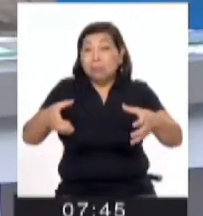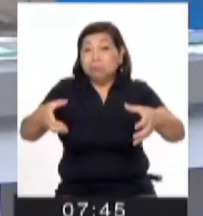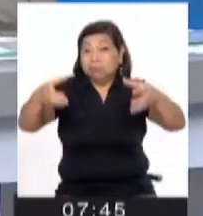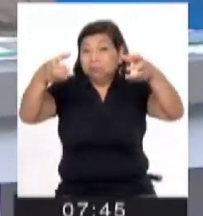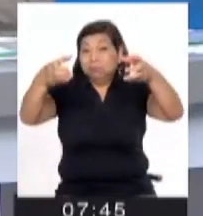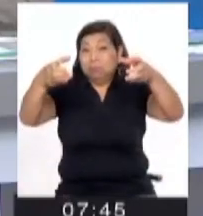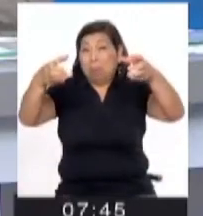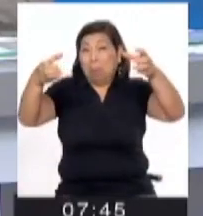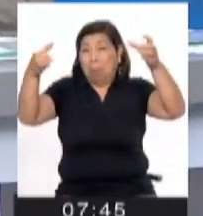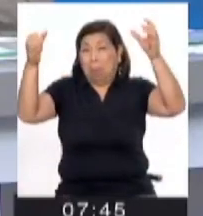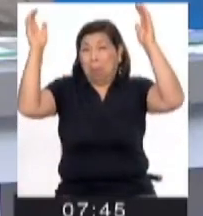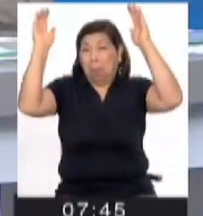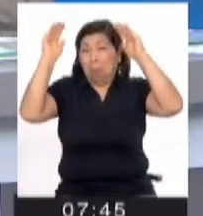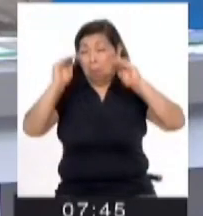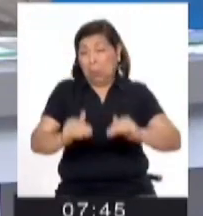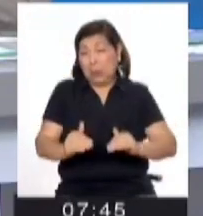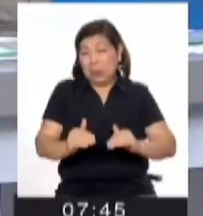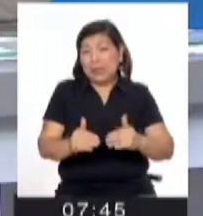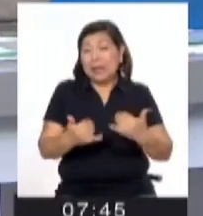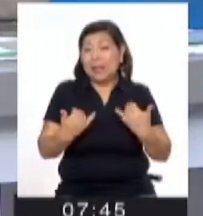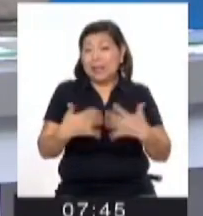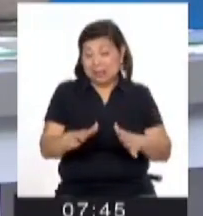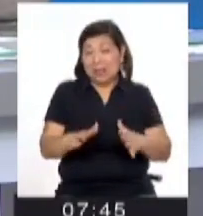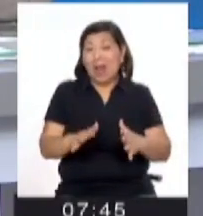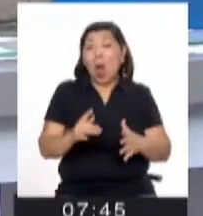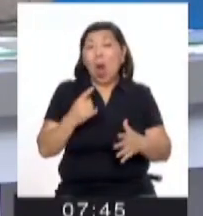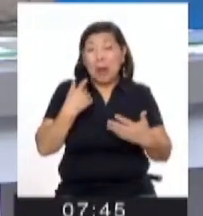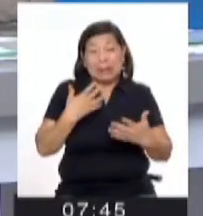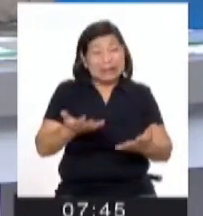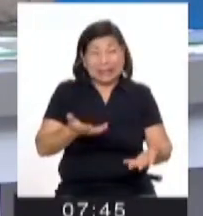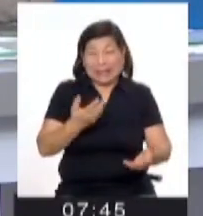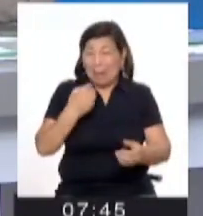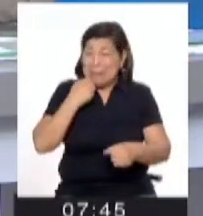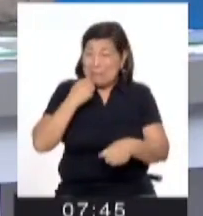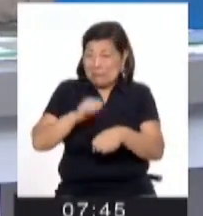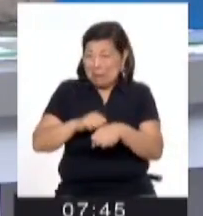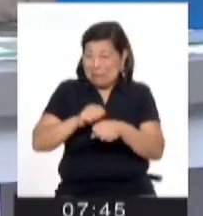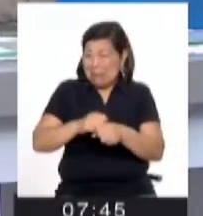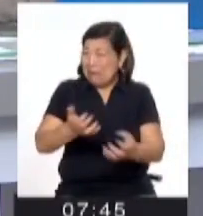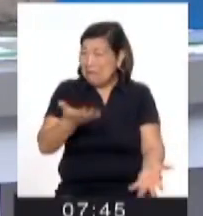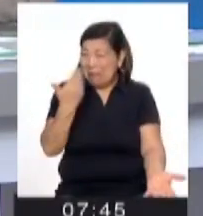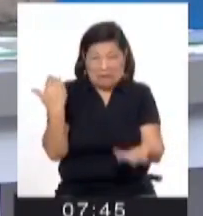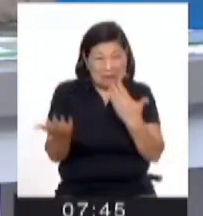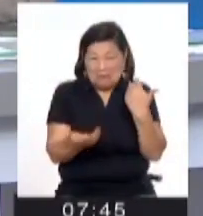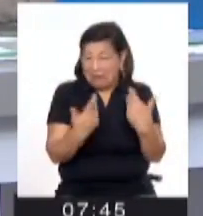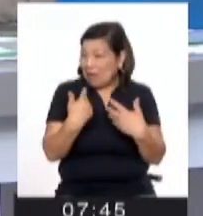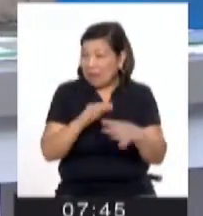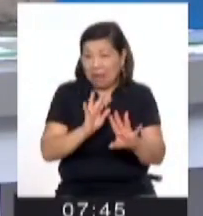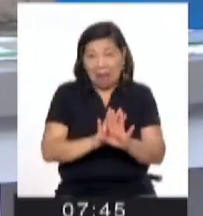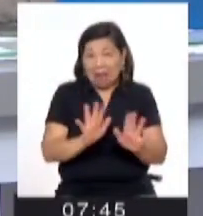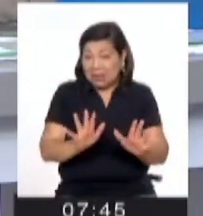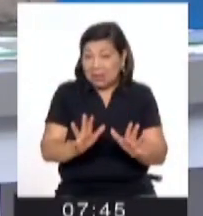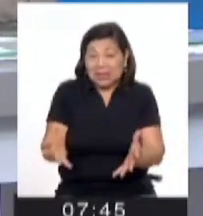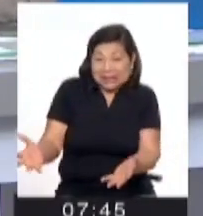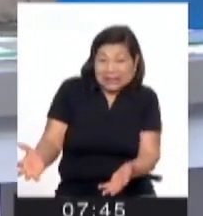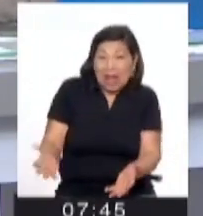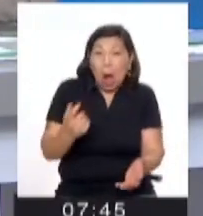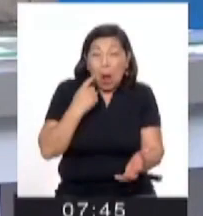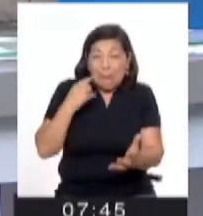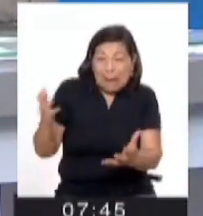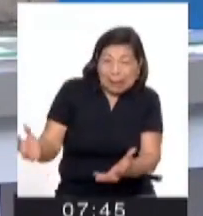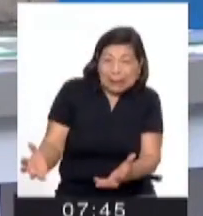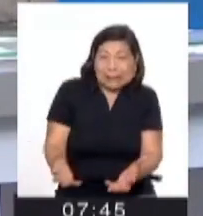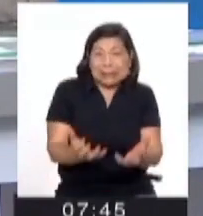conocemos. Bueno, la información que se tiene es que ha sido rescatado ya. Hemos visto imágenes de hace instantes con la salida de la ambulancia del